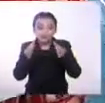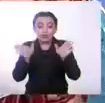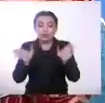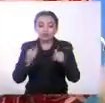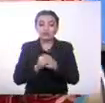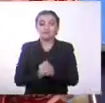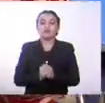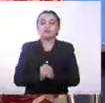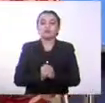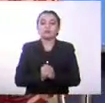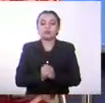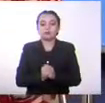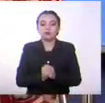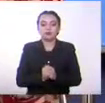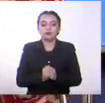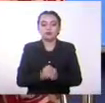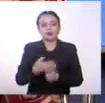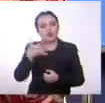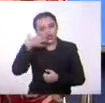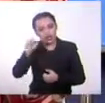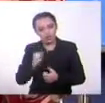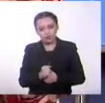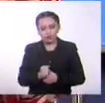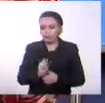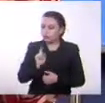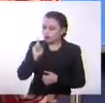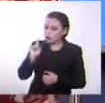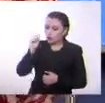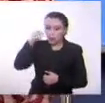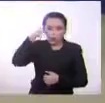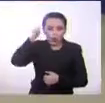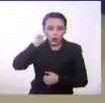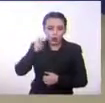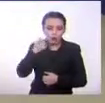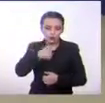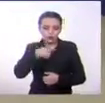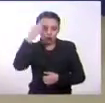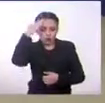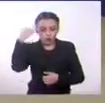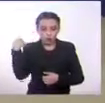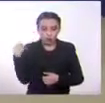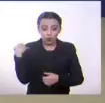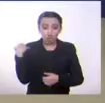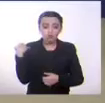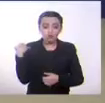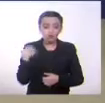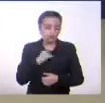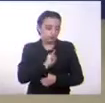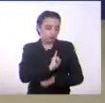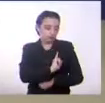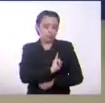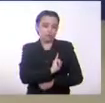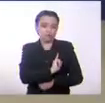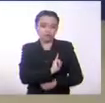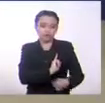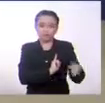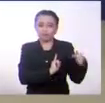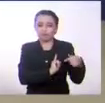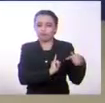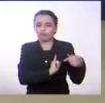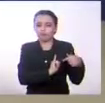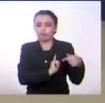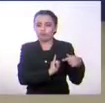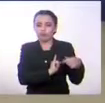mujer. Sí, en gran medida, cuando yo te digo la identidad, se refiere a